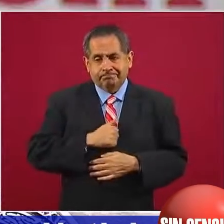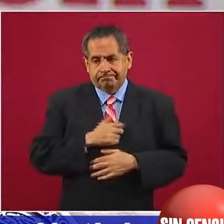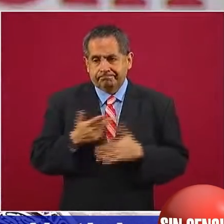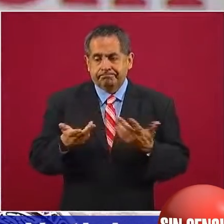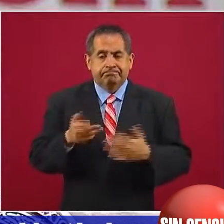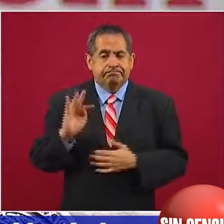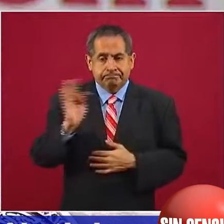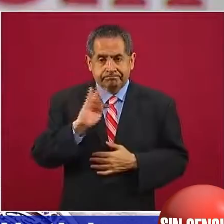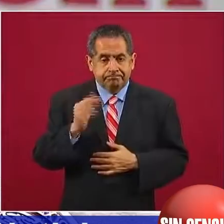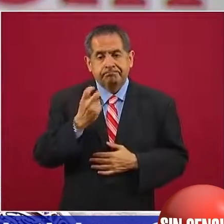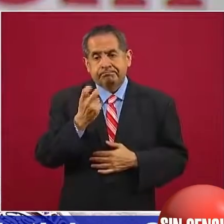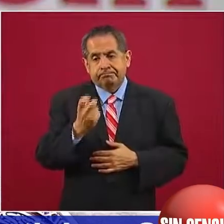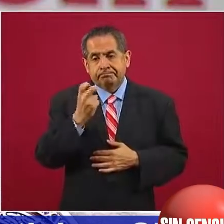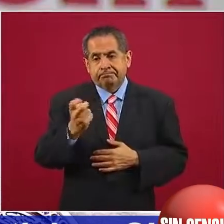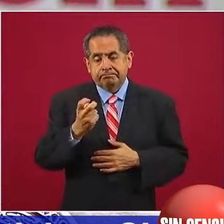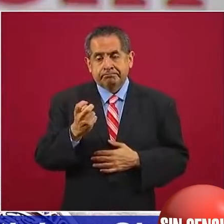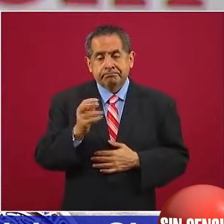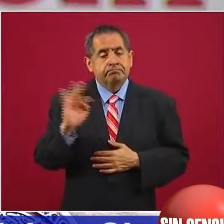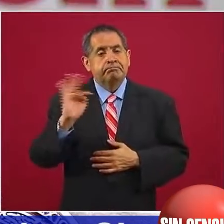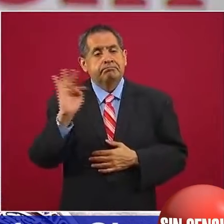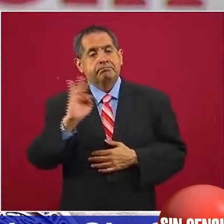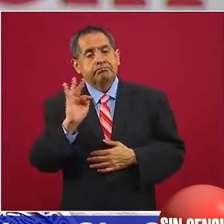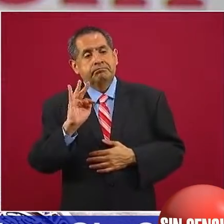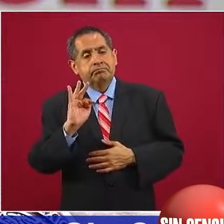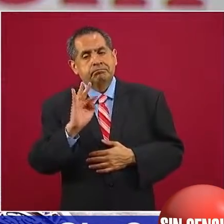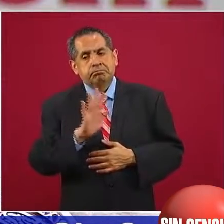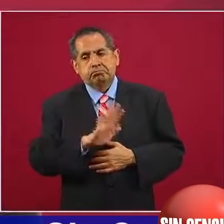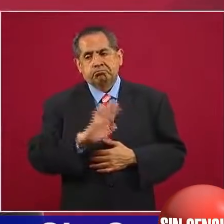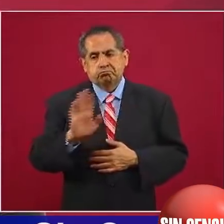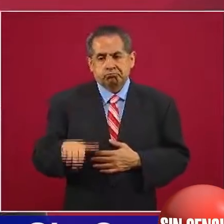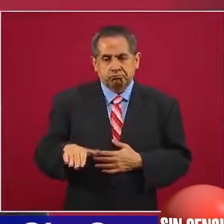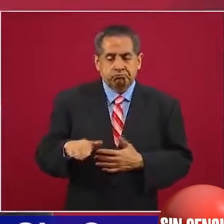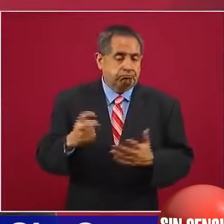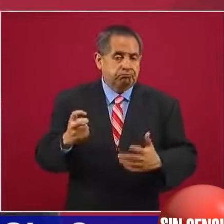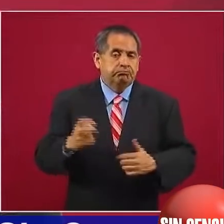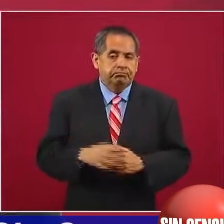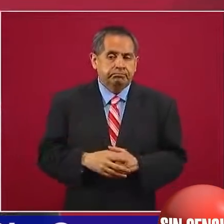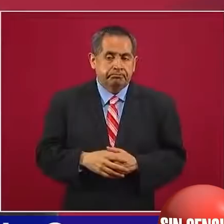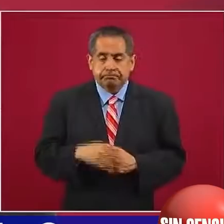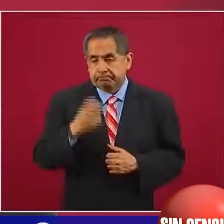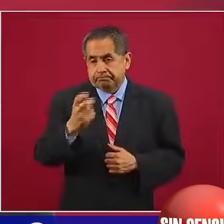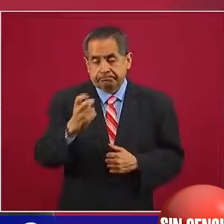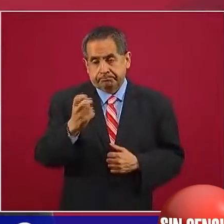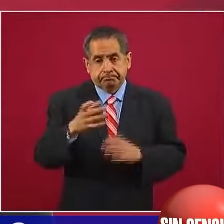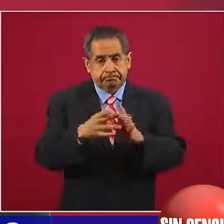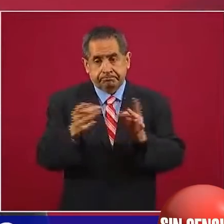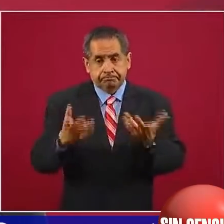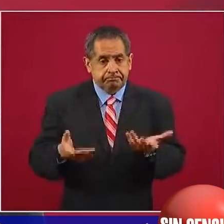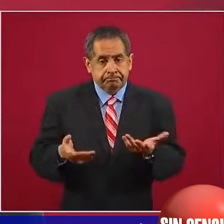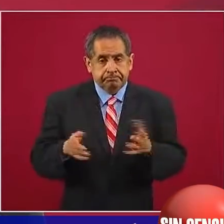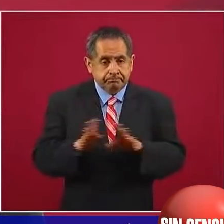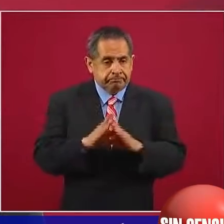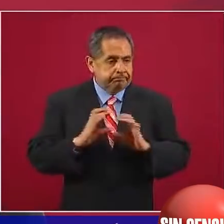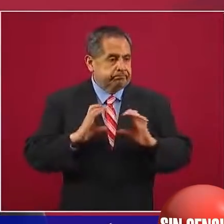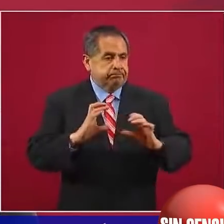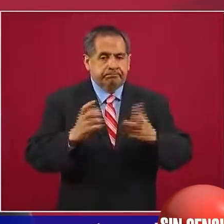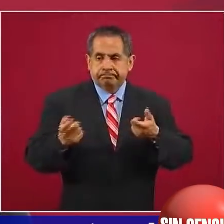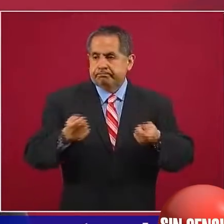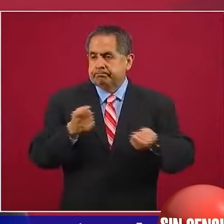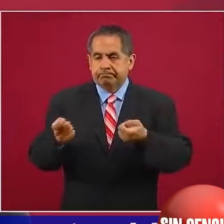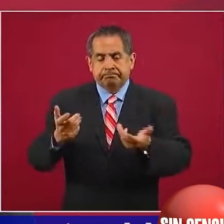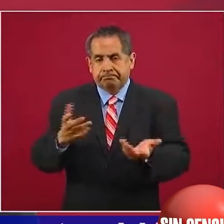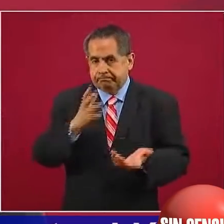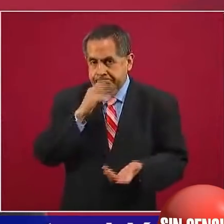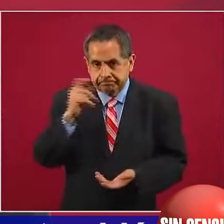desafortunadamente por este mecanismo puede causar la pérdida de la vida. Y este es un fenómeno que no se puede modular